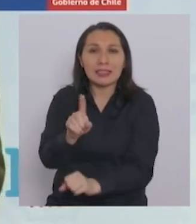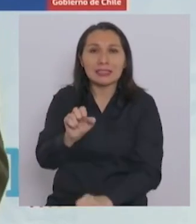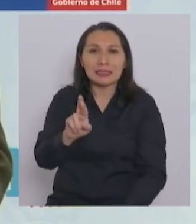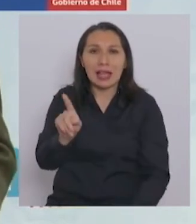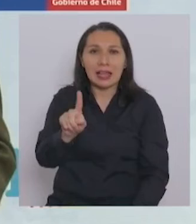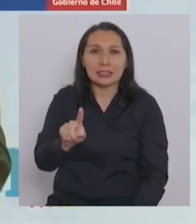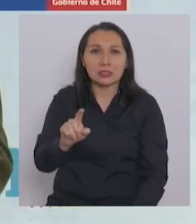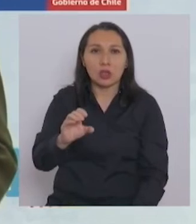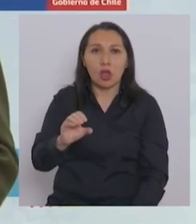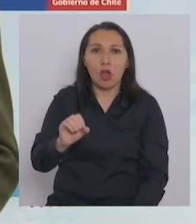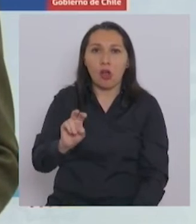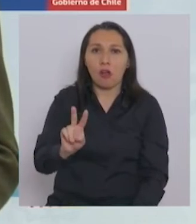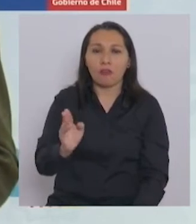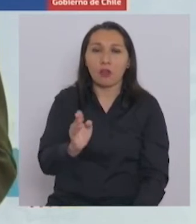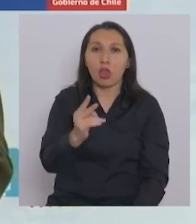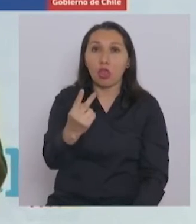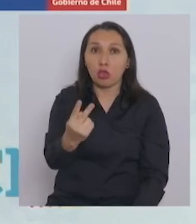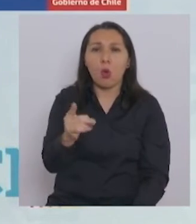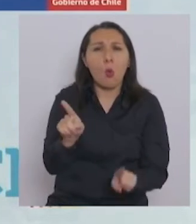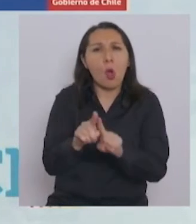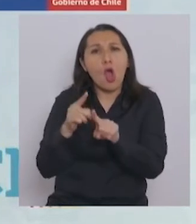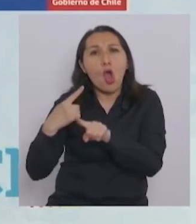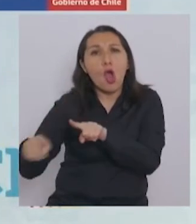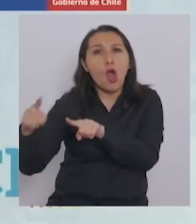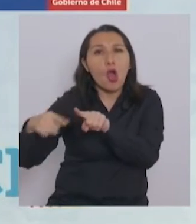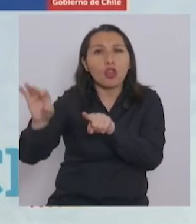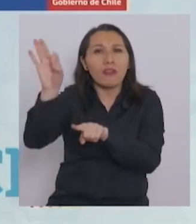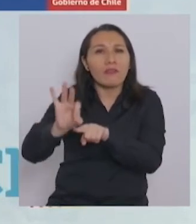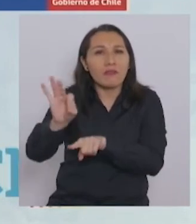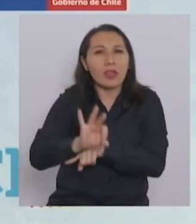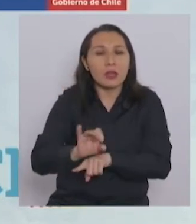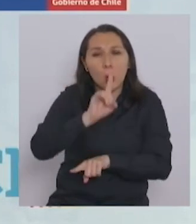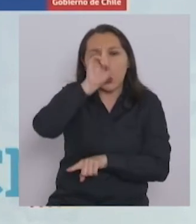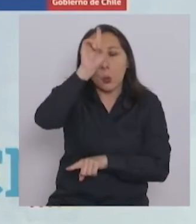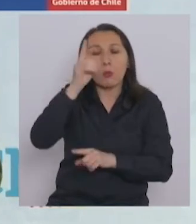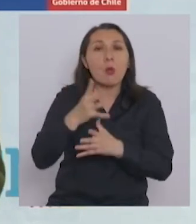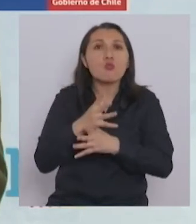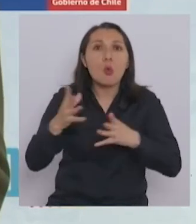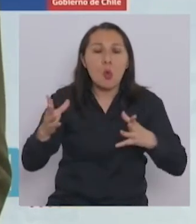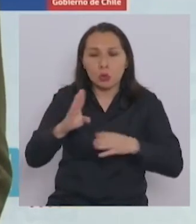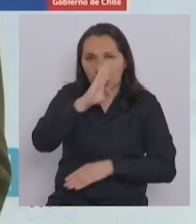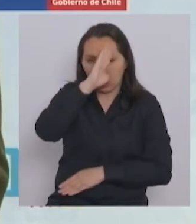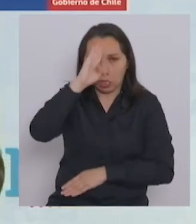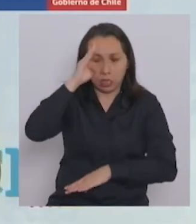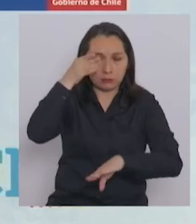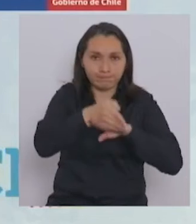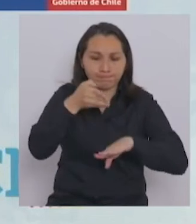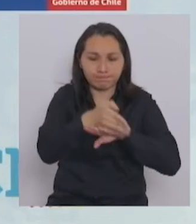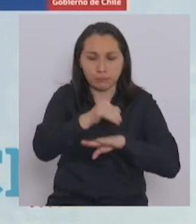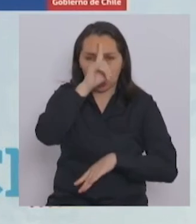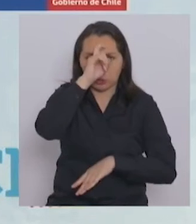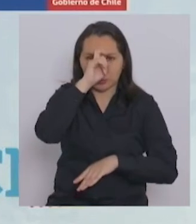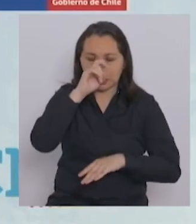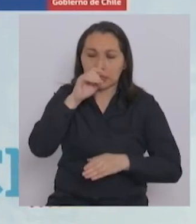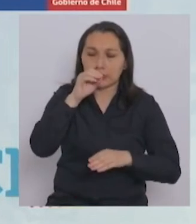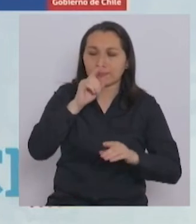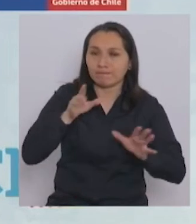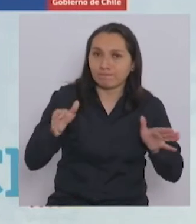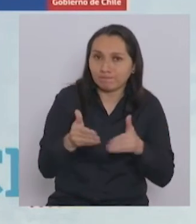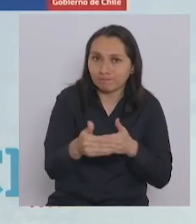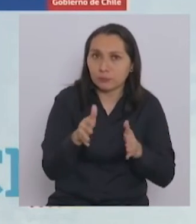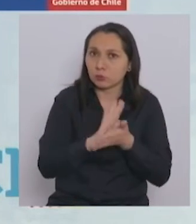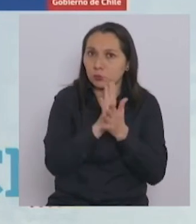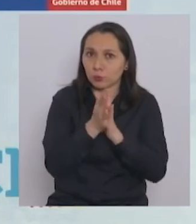también otros virus habituales que normalmente generan una alta demanda en la red asistencial.